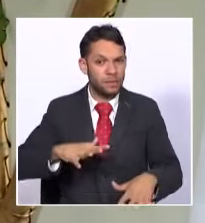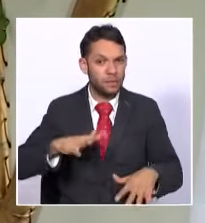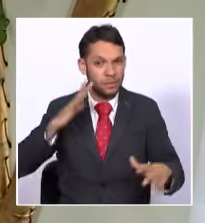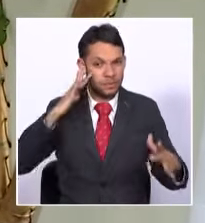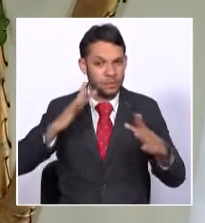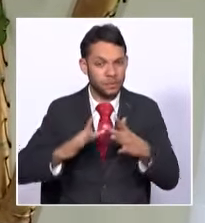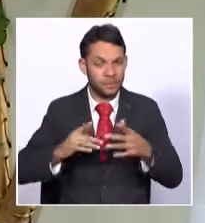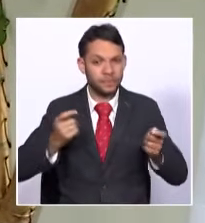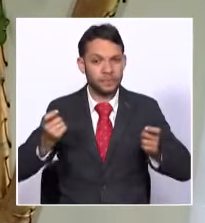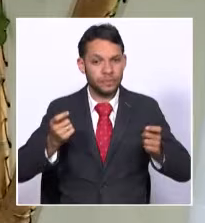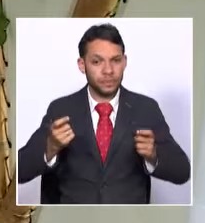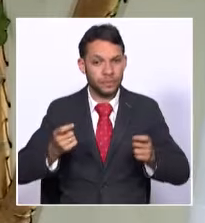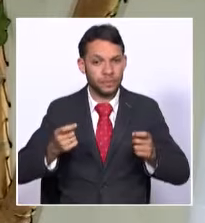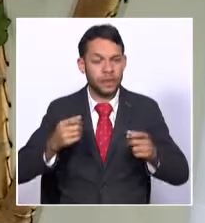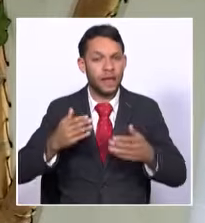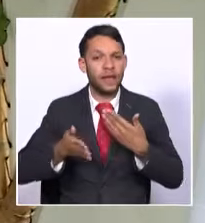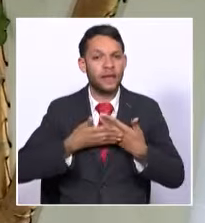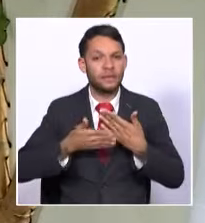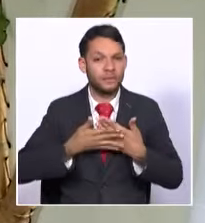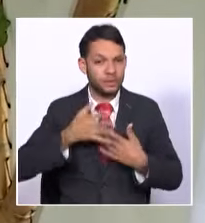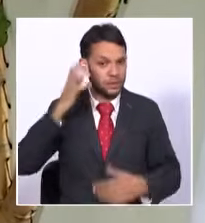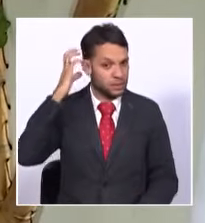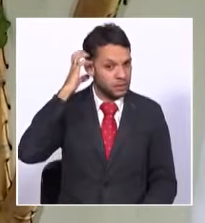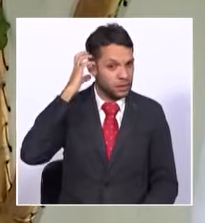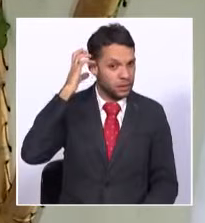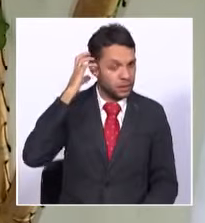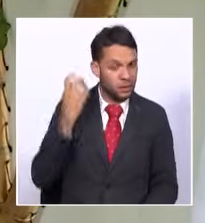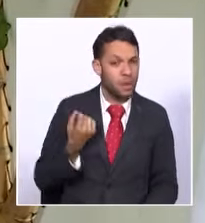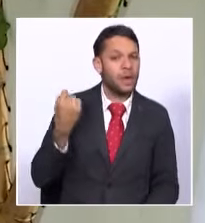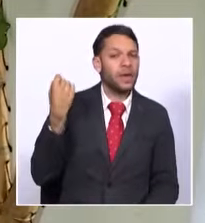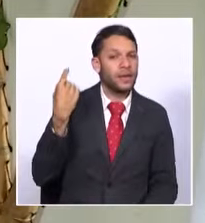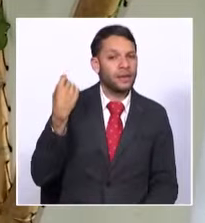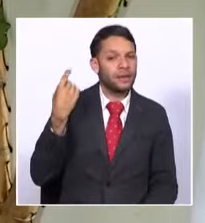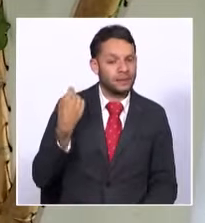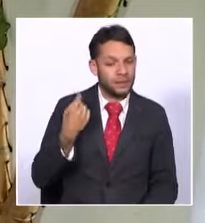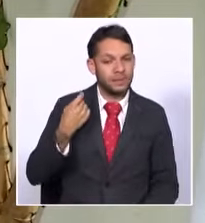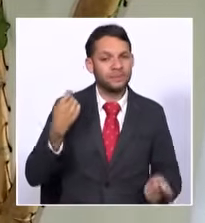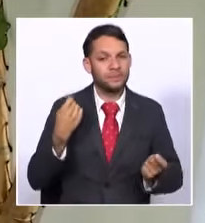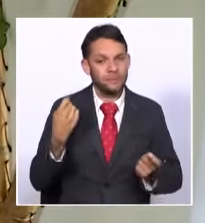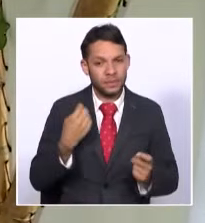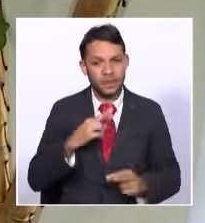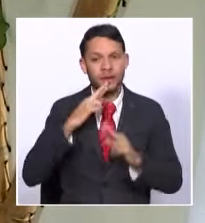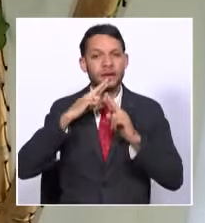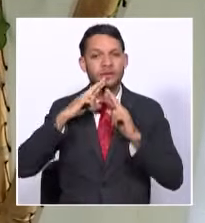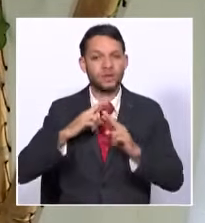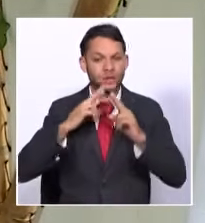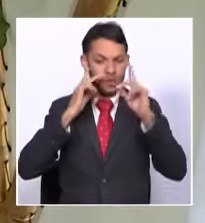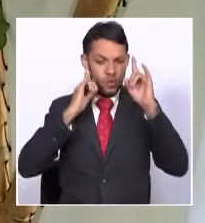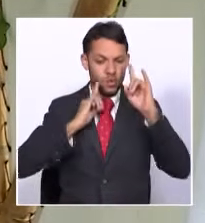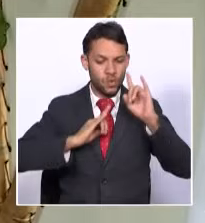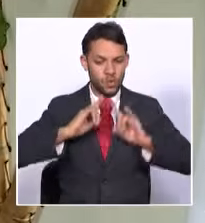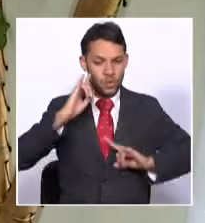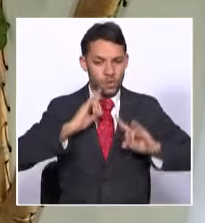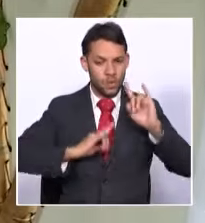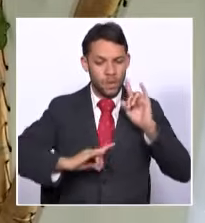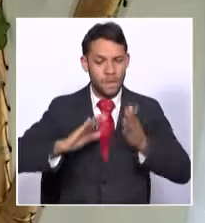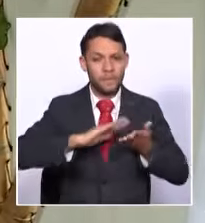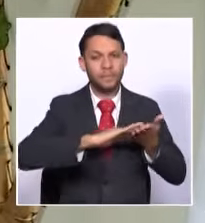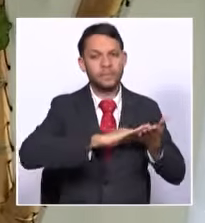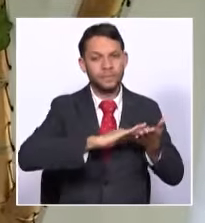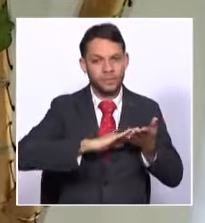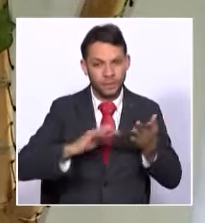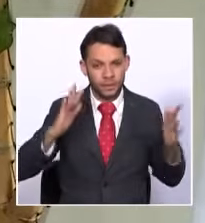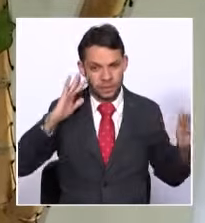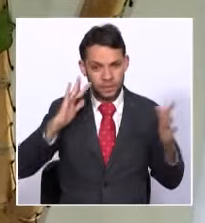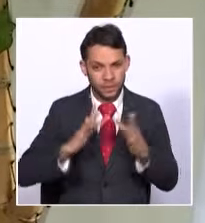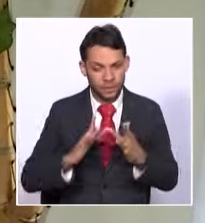es mandar una señal al cerebro para que él la entienda y él mismo le dé una respuesta y así poder generar, digamos que un proceso